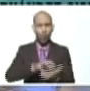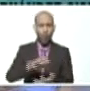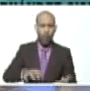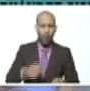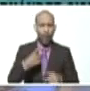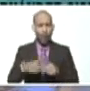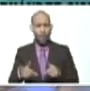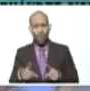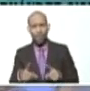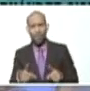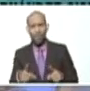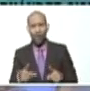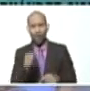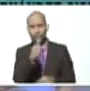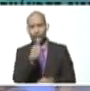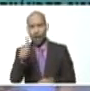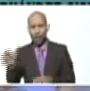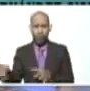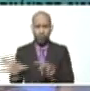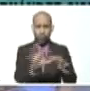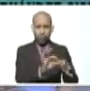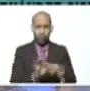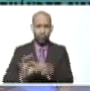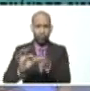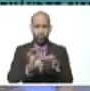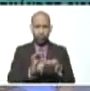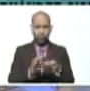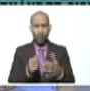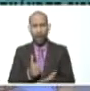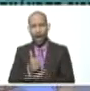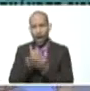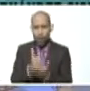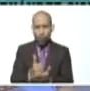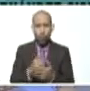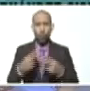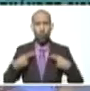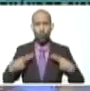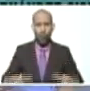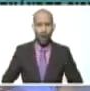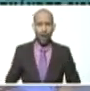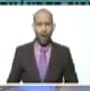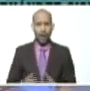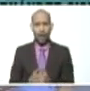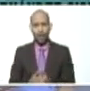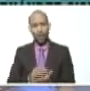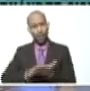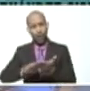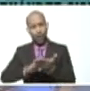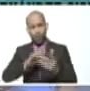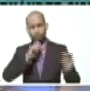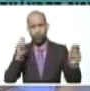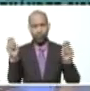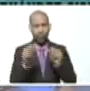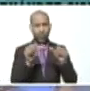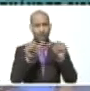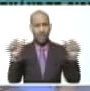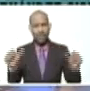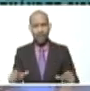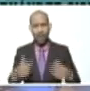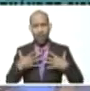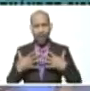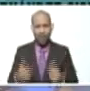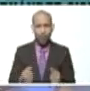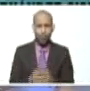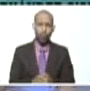sociedad es plural y los aportes de cada sector son necesarios. La ayuda humanitaria, la mejora sustancial del sistema sanitario,